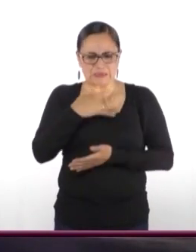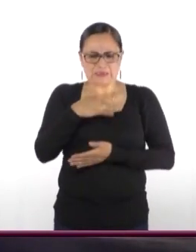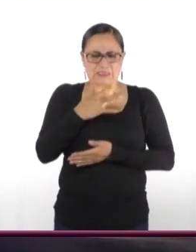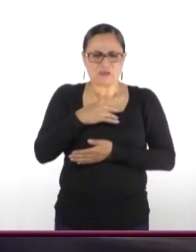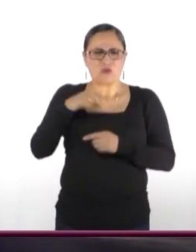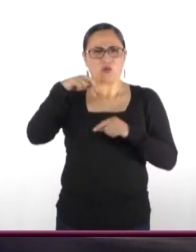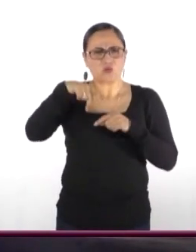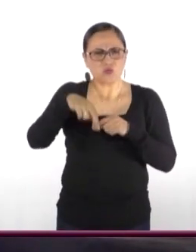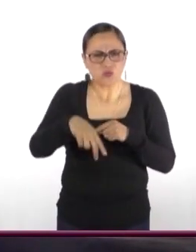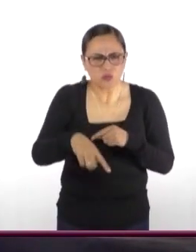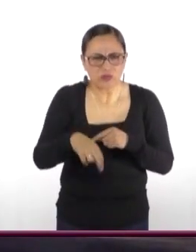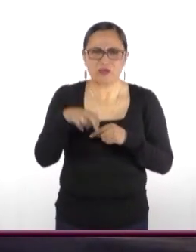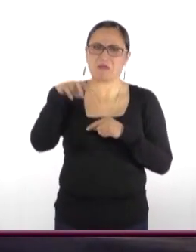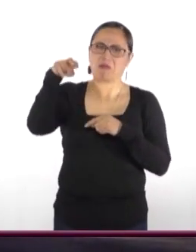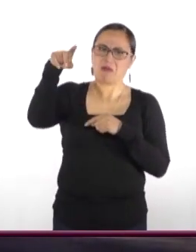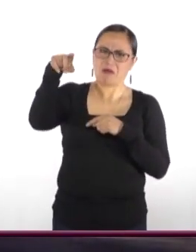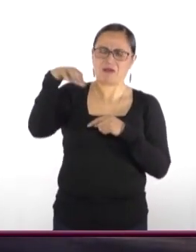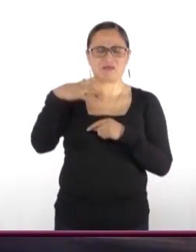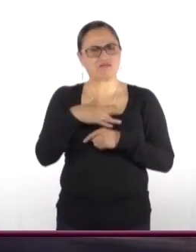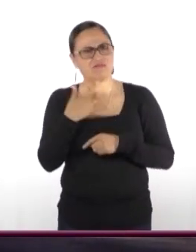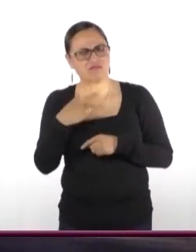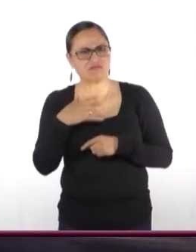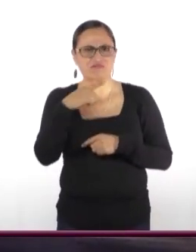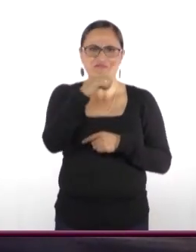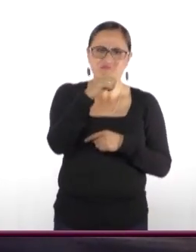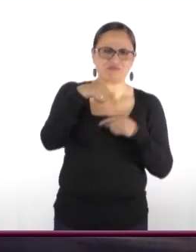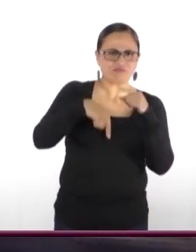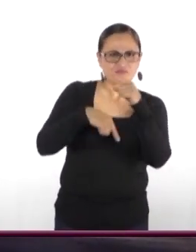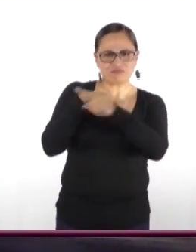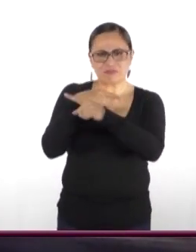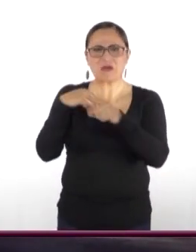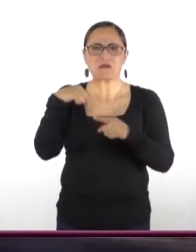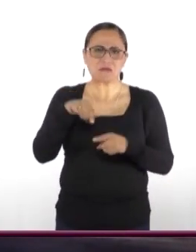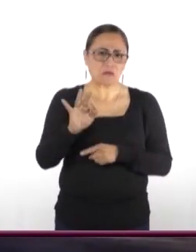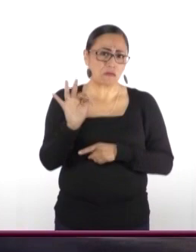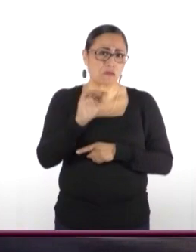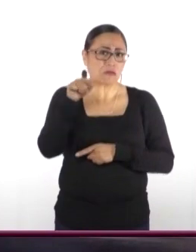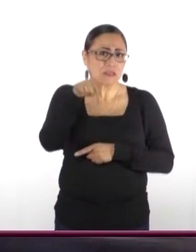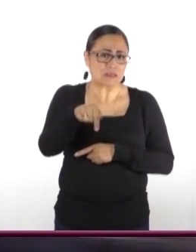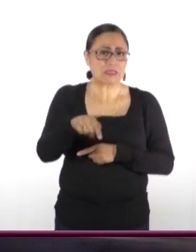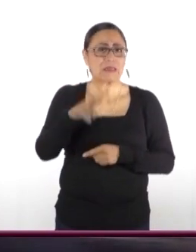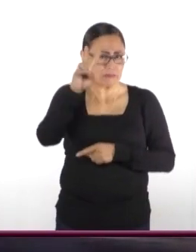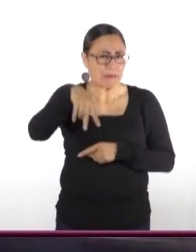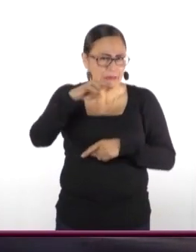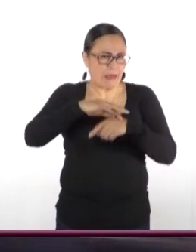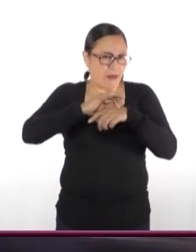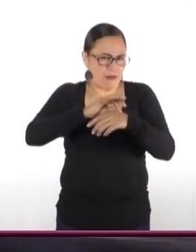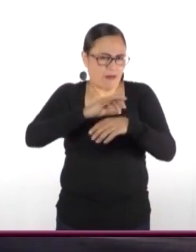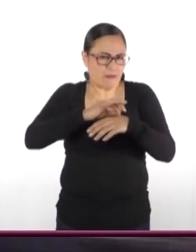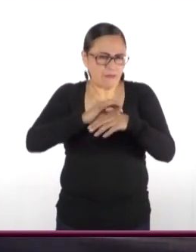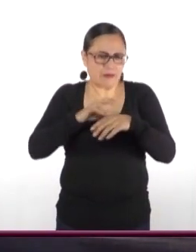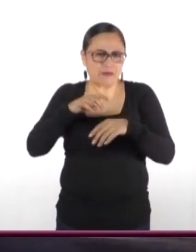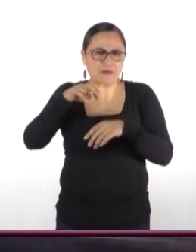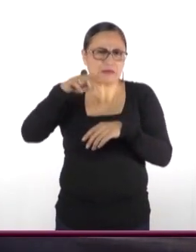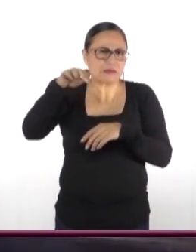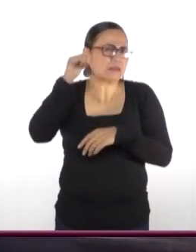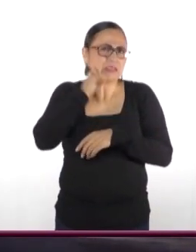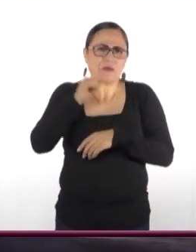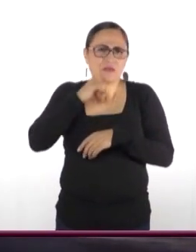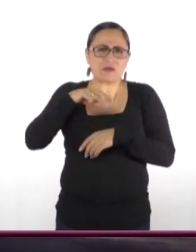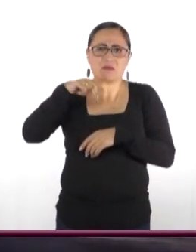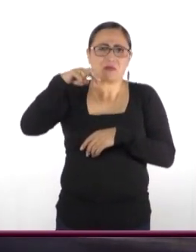mientras da la sensación de que suben o bajan a la vez en la dirección que sea. Entonces, en principio, si tú estuvieras en una de estas escaleras en la vida